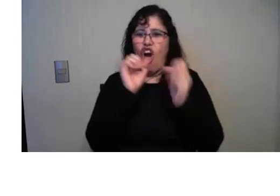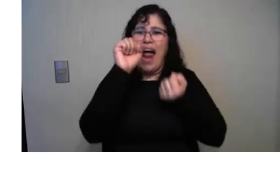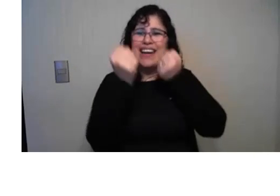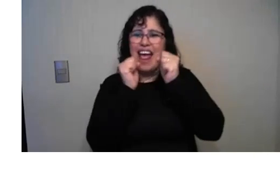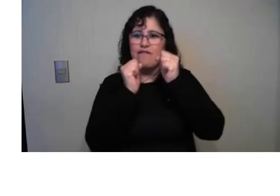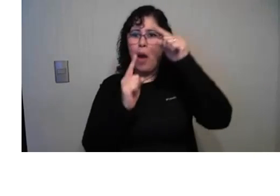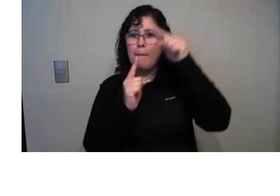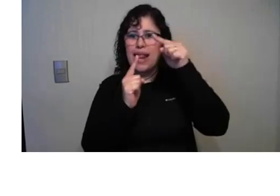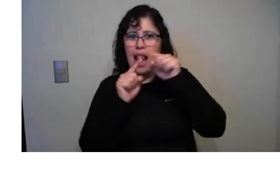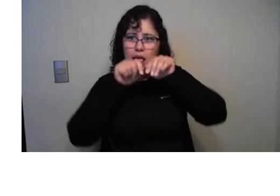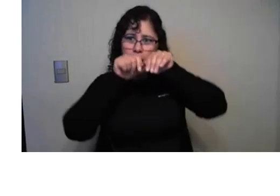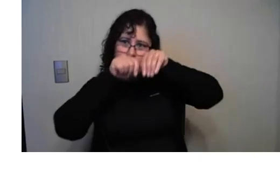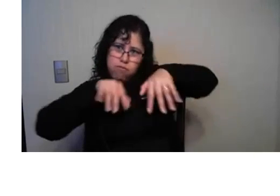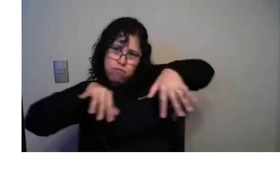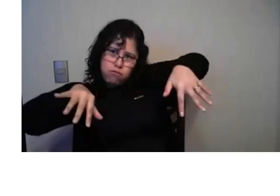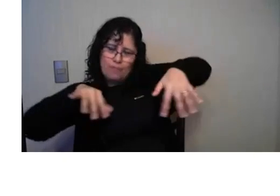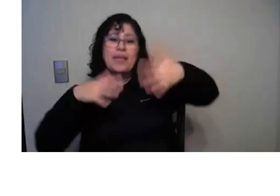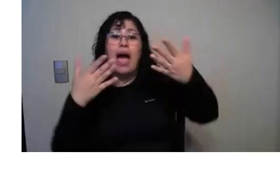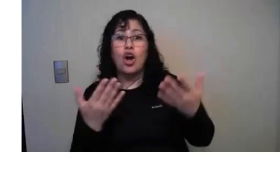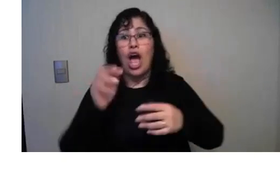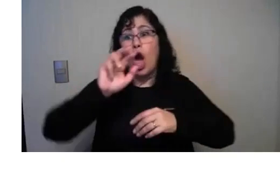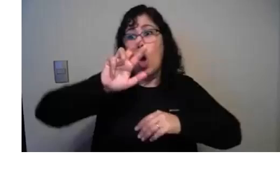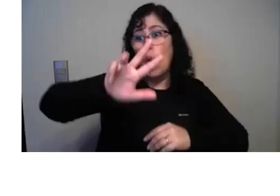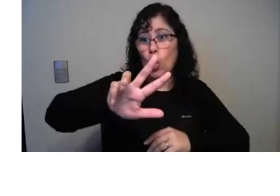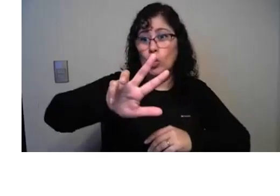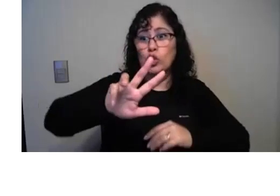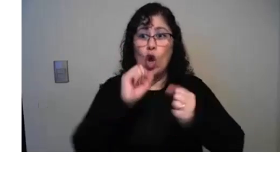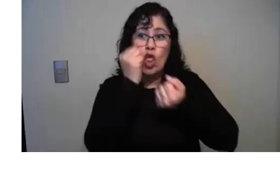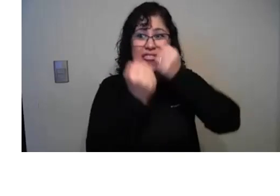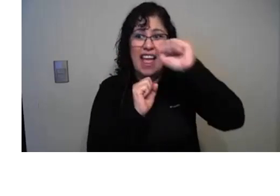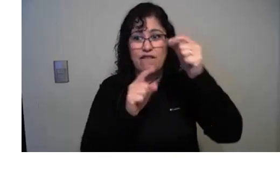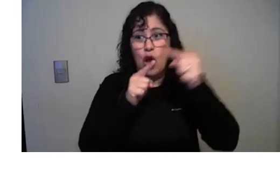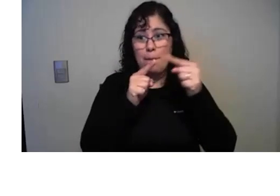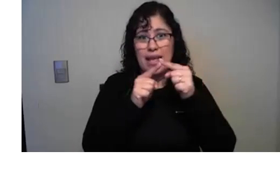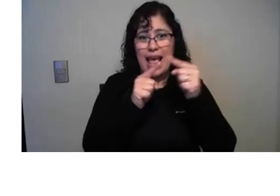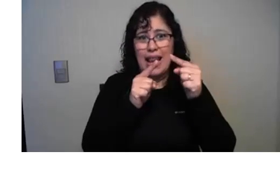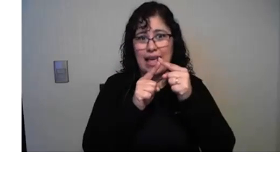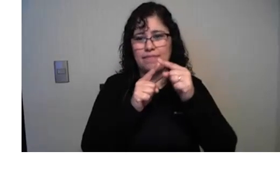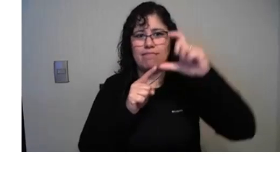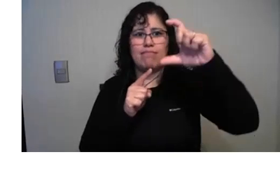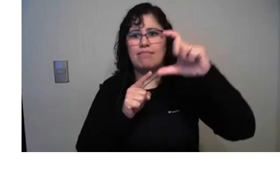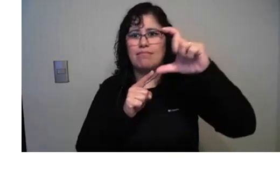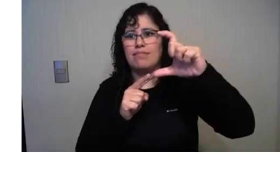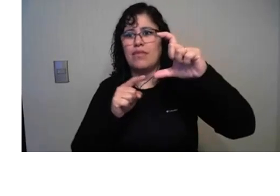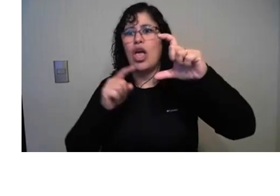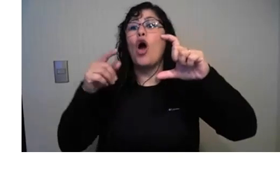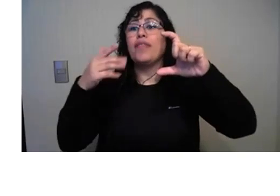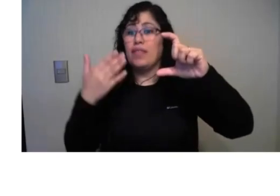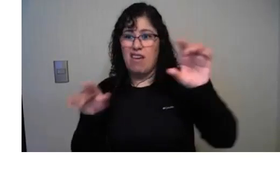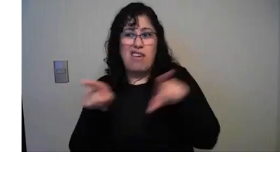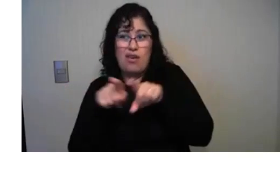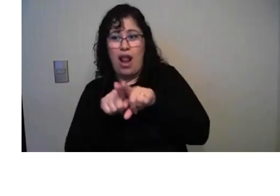Vamos a tener 8 nervios espinales, por tanto 8 segmentos medulares, desde